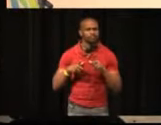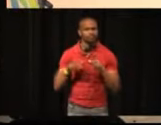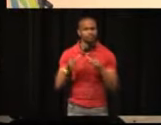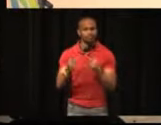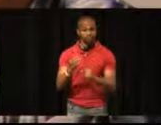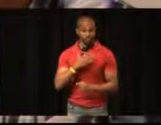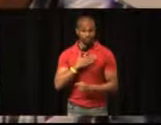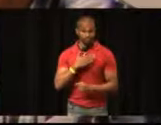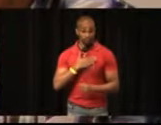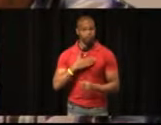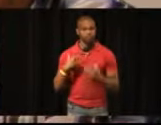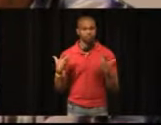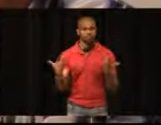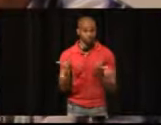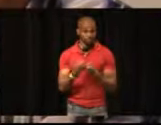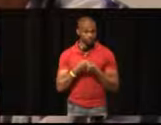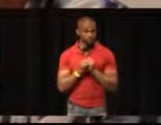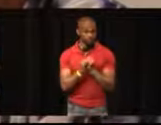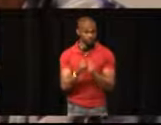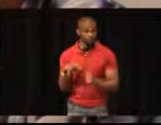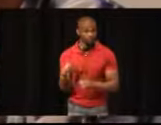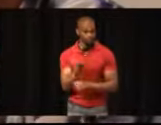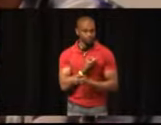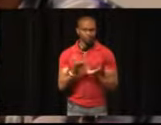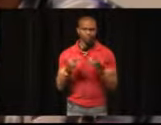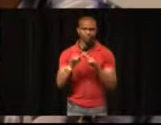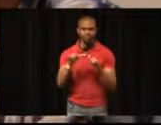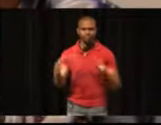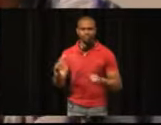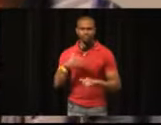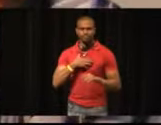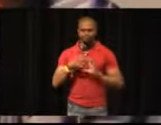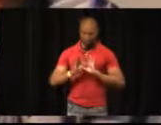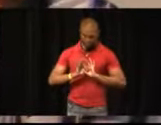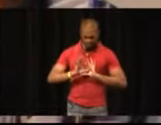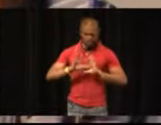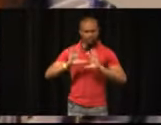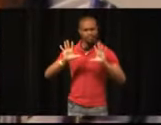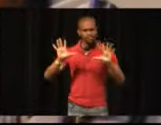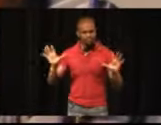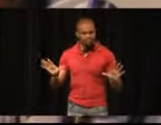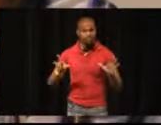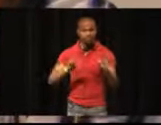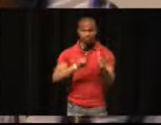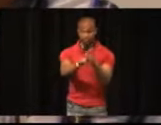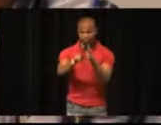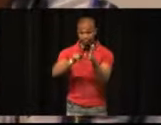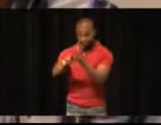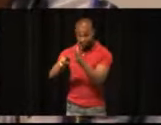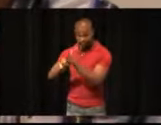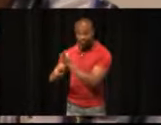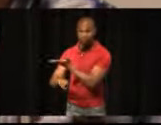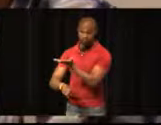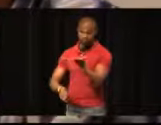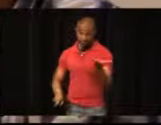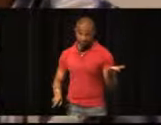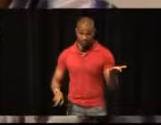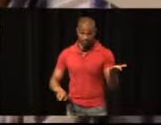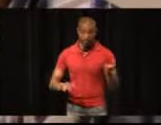familiar para mí, para todos nosotros. Y quiero decir que me siento muy a gusto para interrogarlos, de cierta